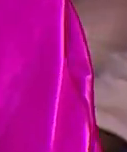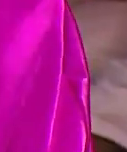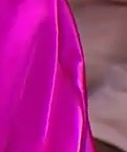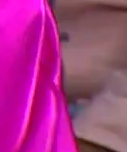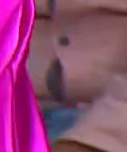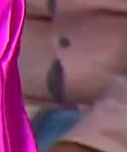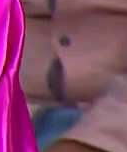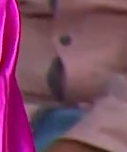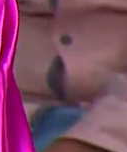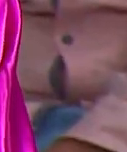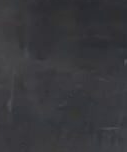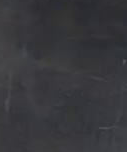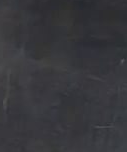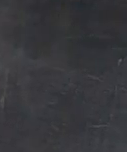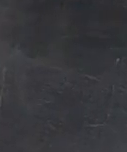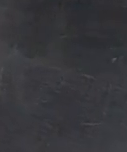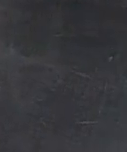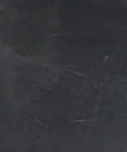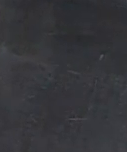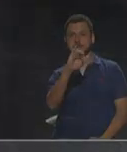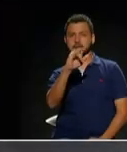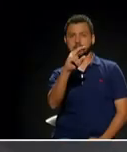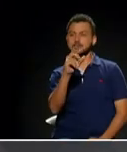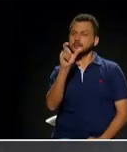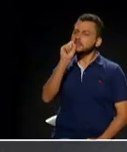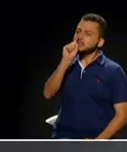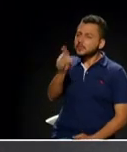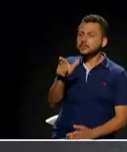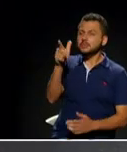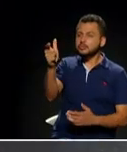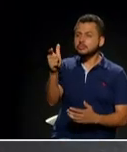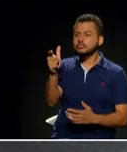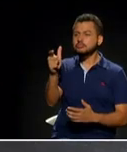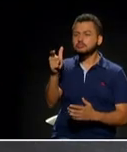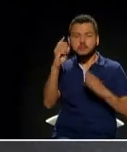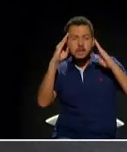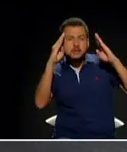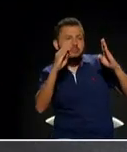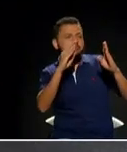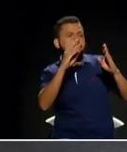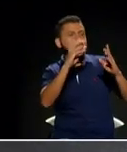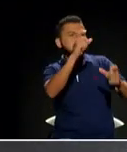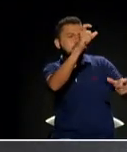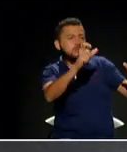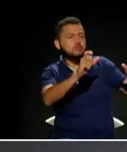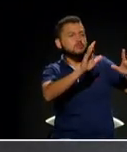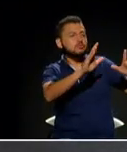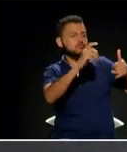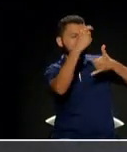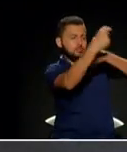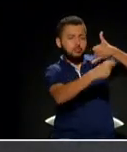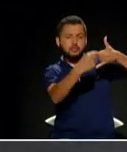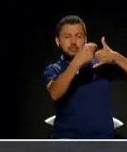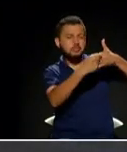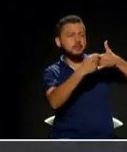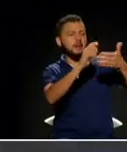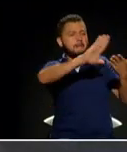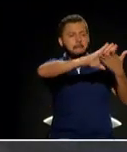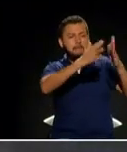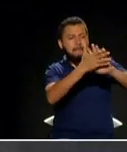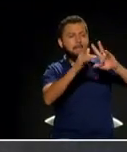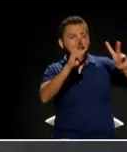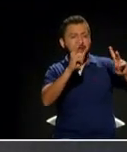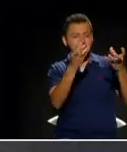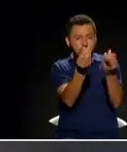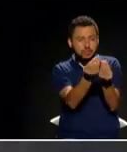cuál va a ser su postura frente al actual proceso de paz con las farc hoy convertido en partido político y cómo lo va a